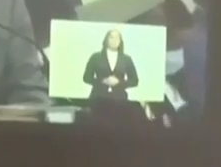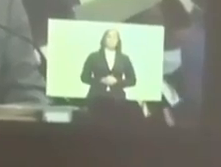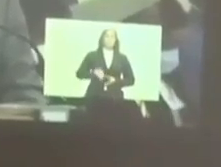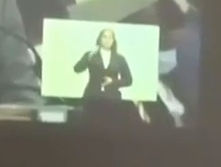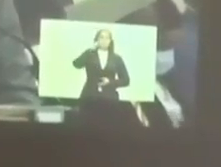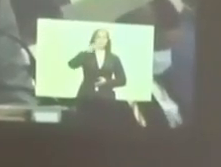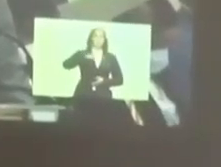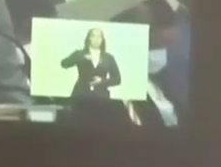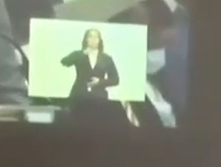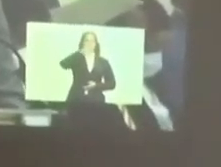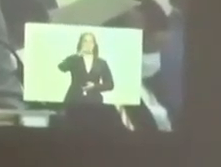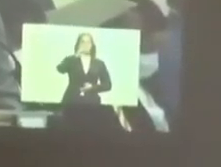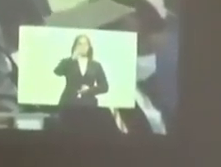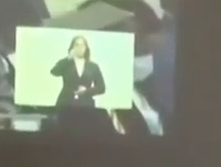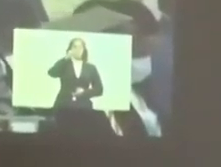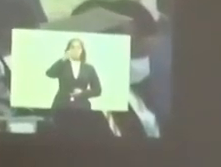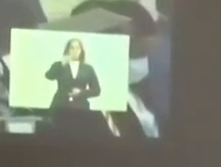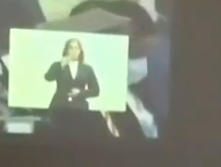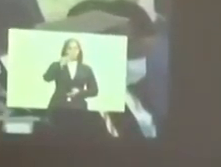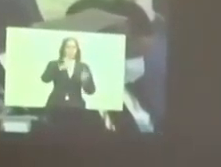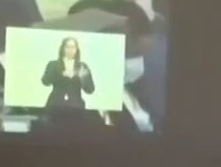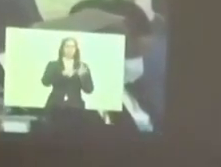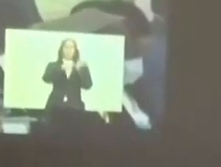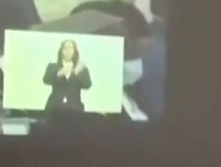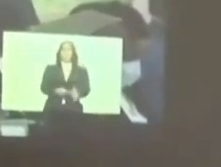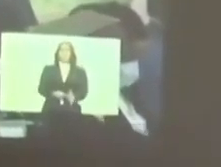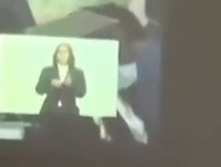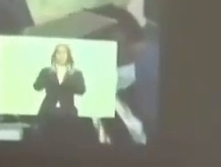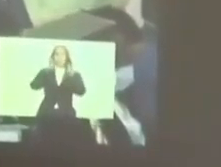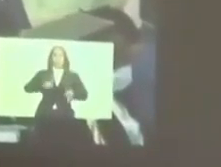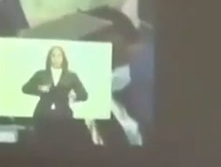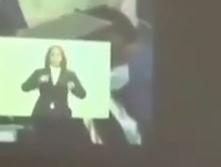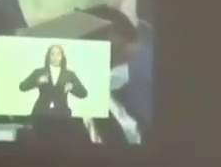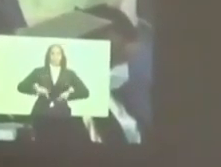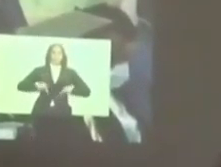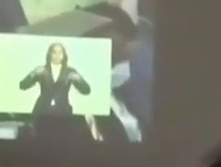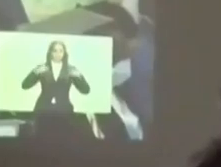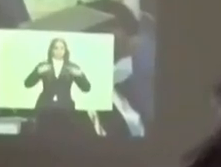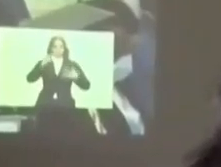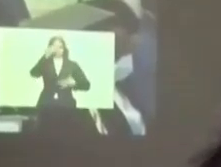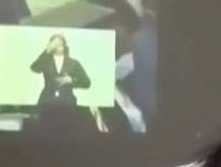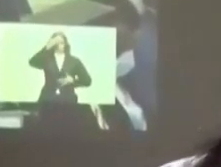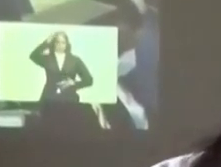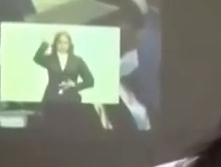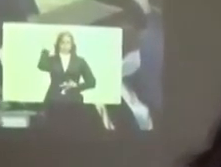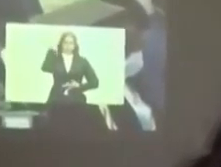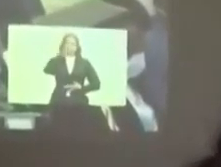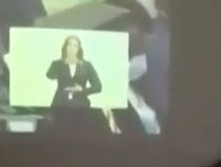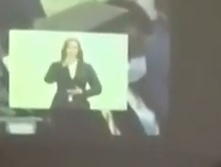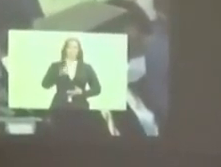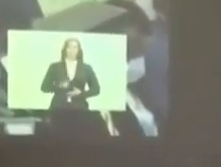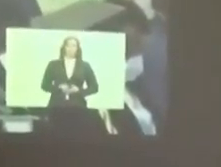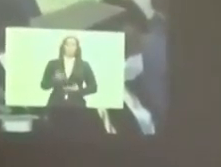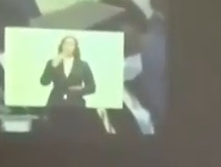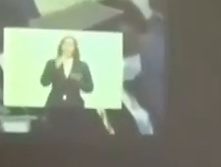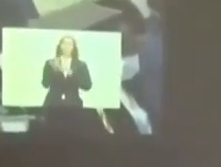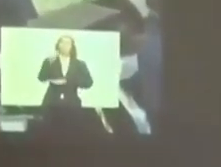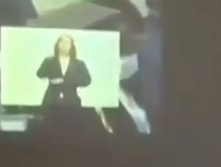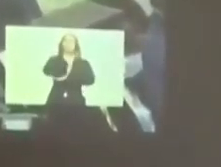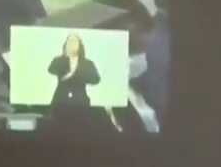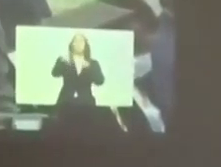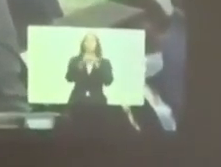contra el SIDA y generalmente, especialmente a la población más vulnerable. Y queremos hacer un